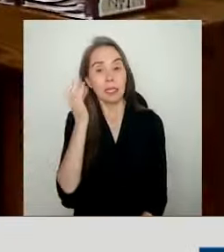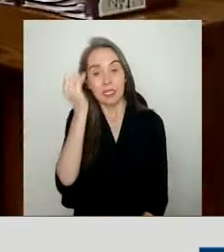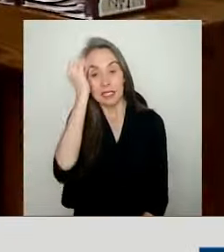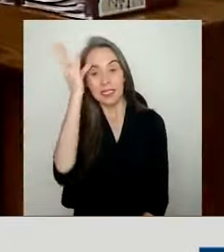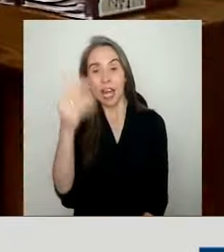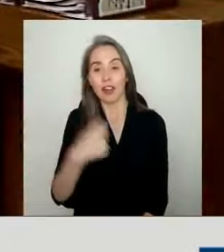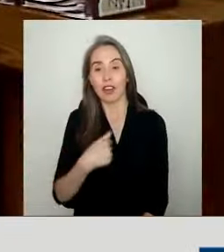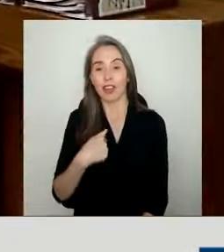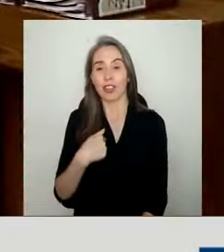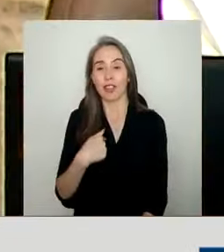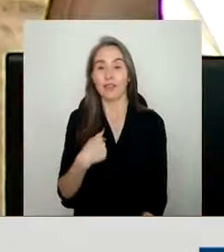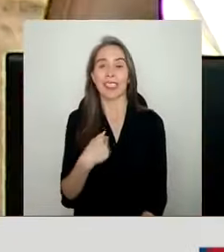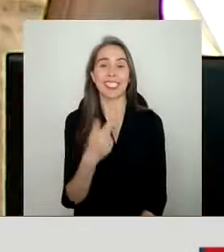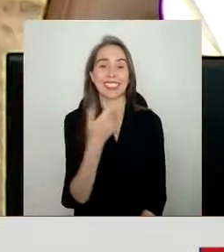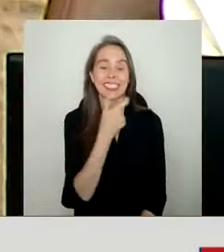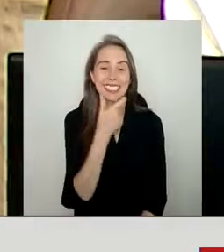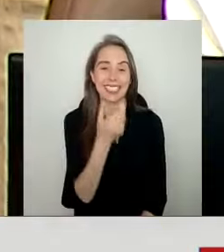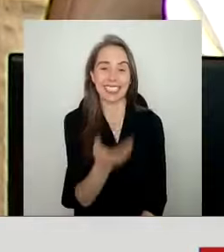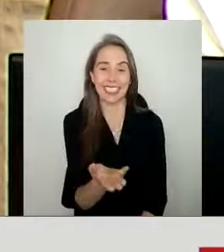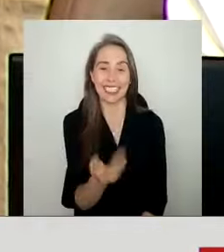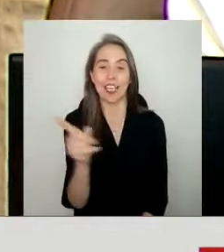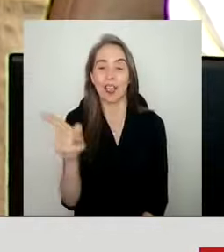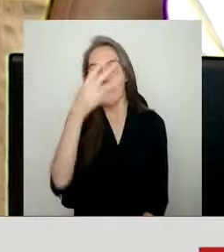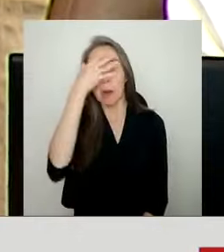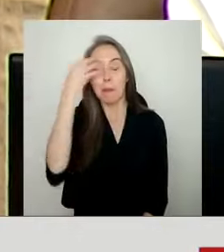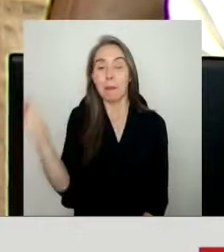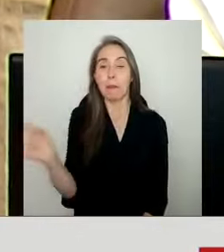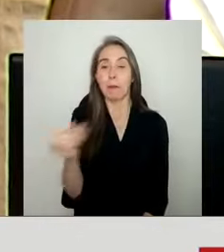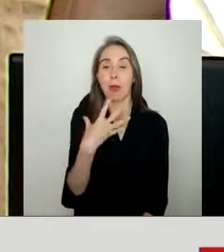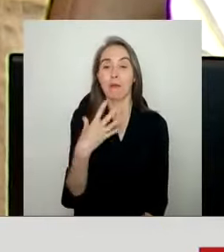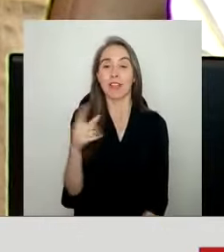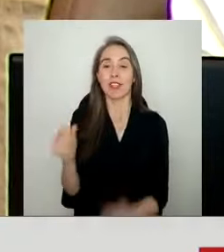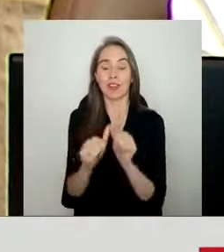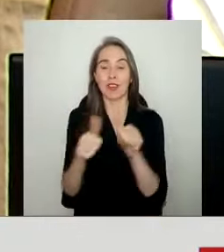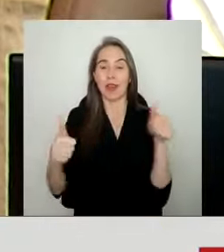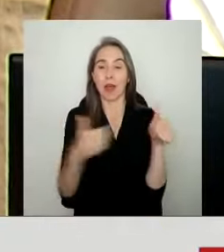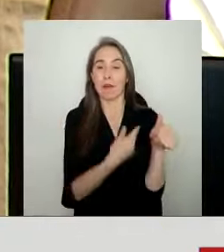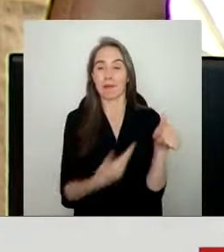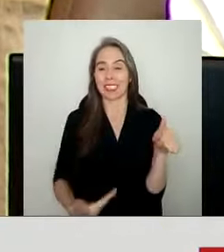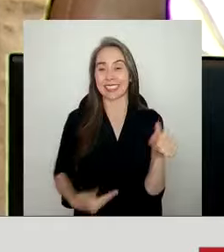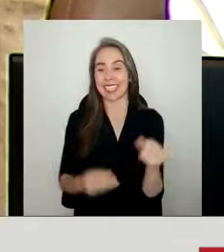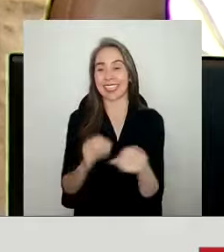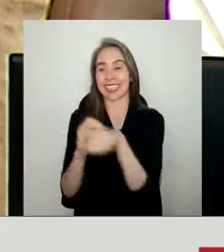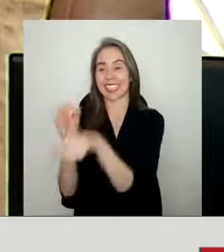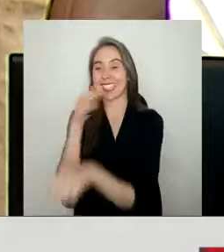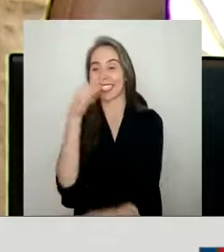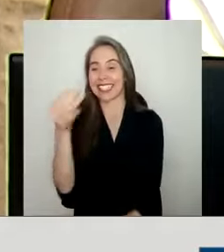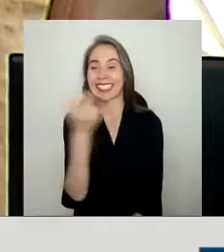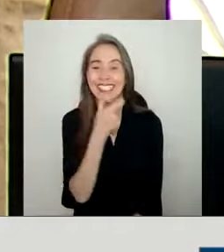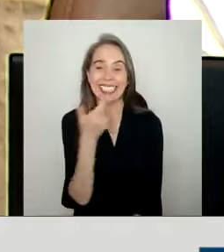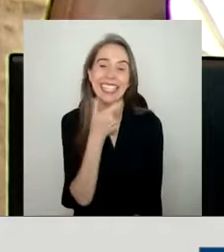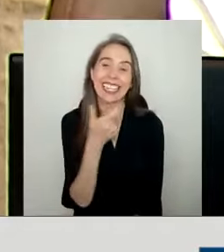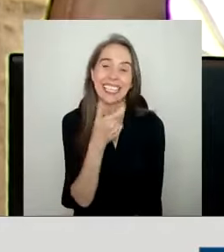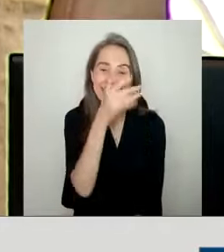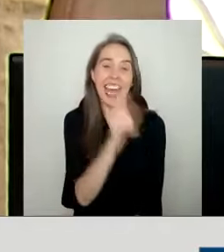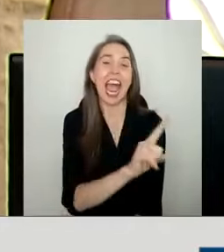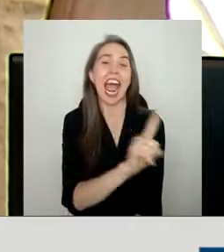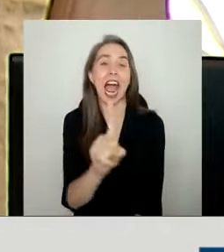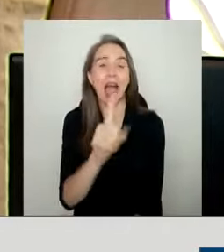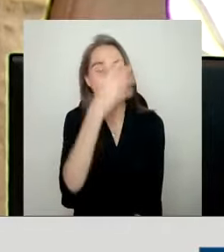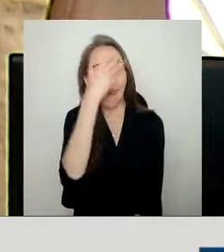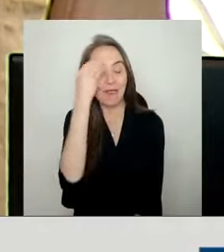mí me tenía olvidado desde la testera presidenta jamás diputado Naranjo